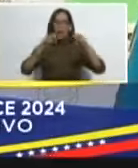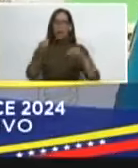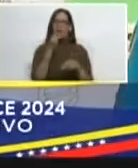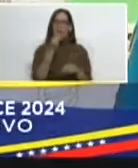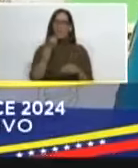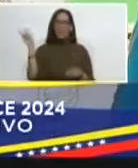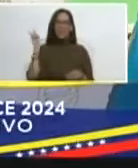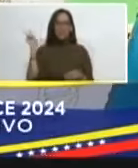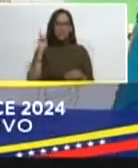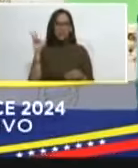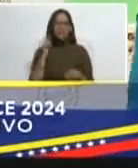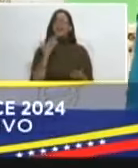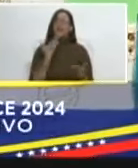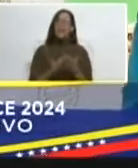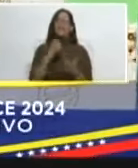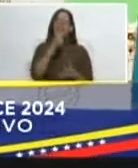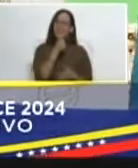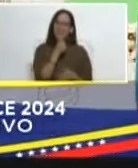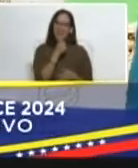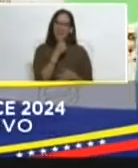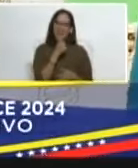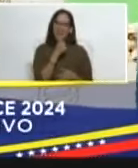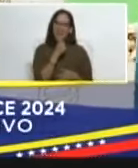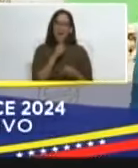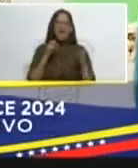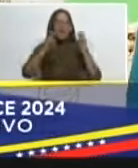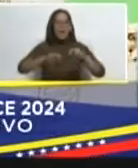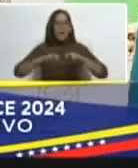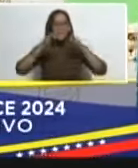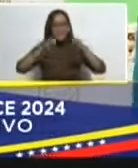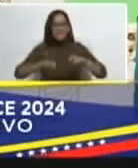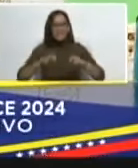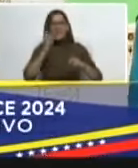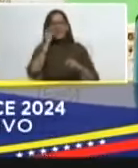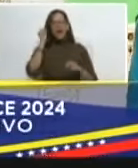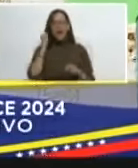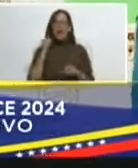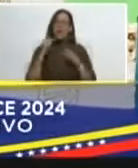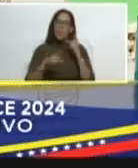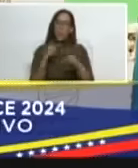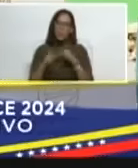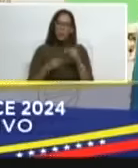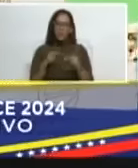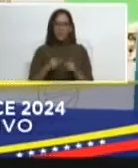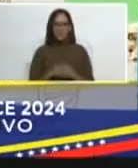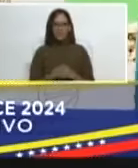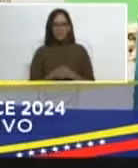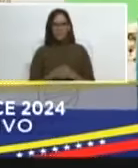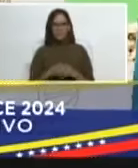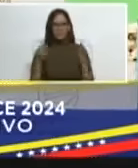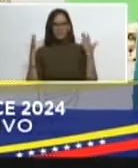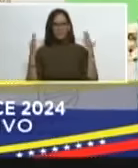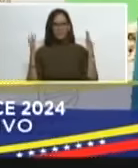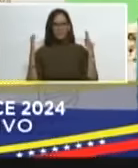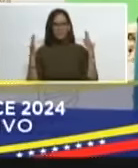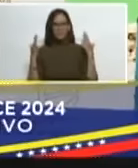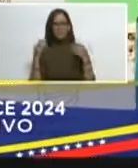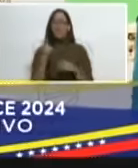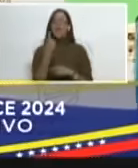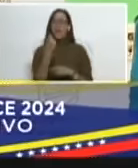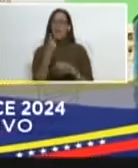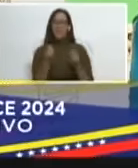de Venezuela. ¿Gracias a quién? A los campesinos, a las campesinas, a los productores. Falta mucho